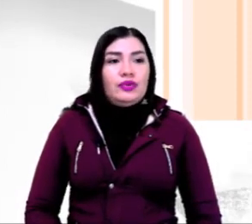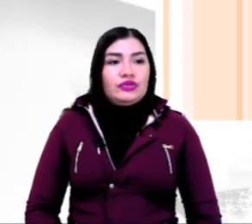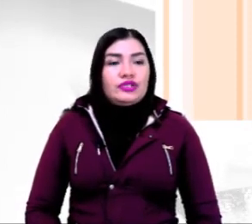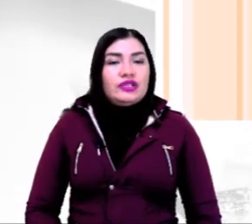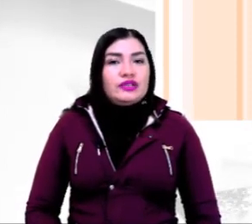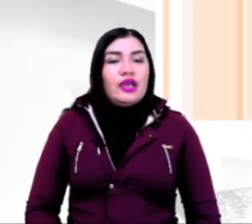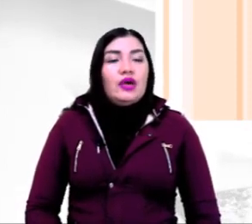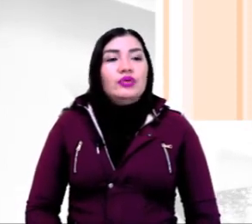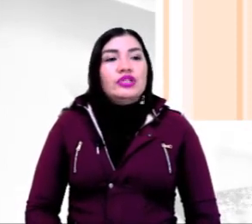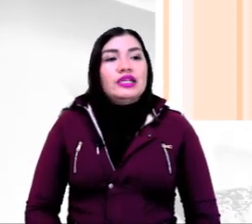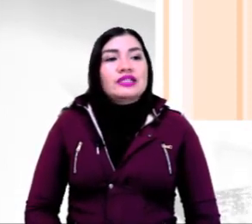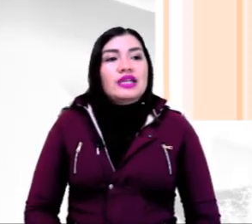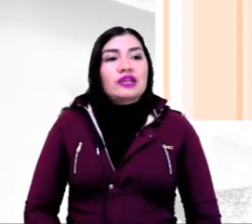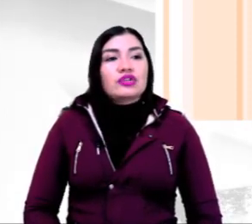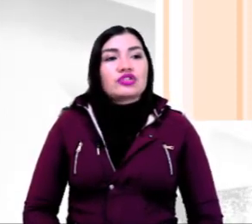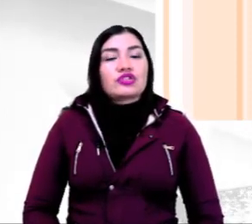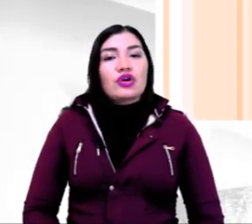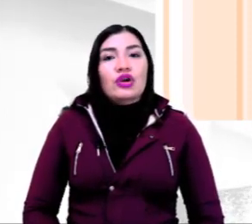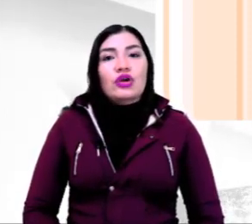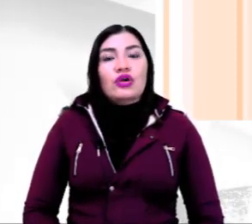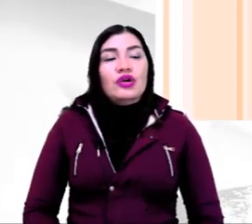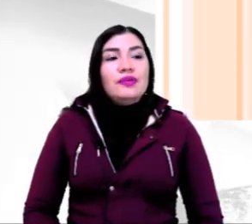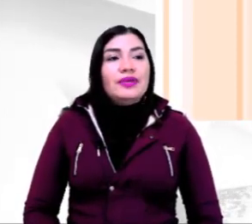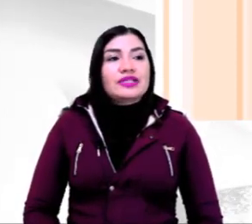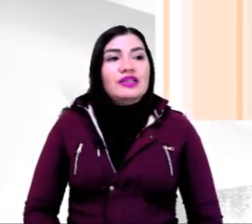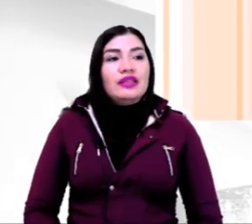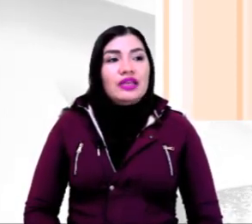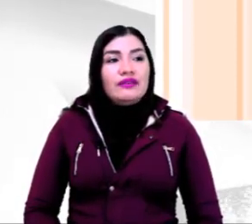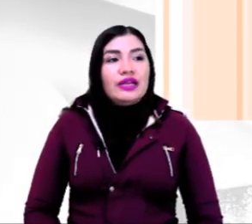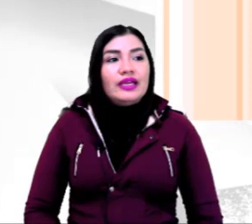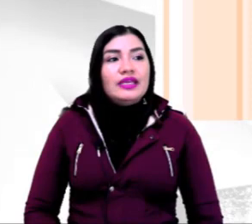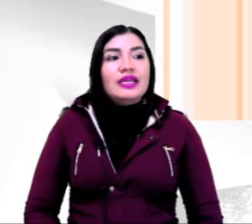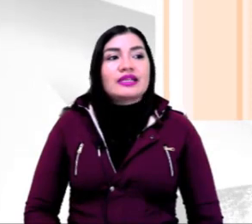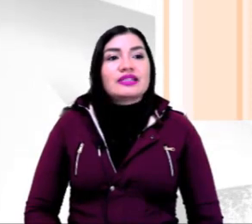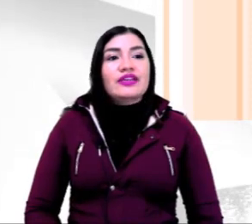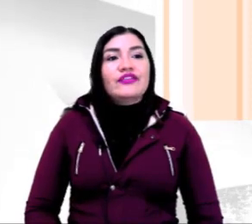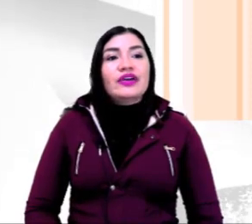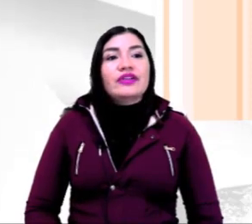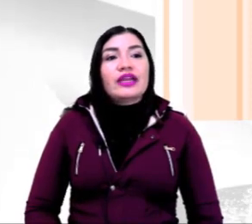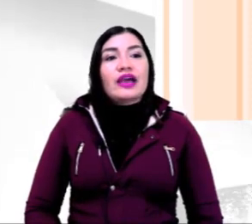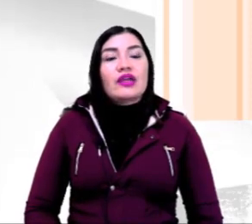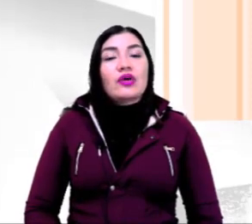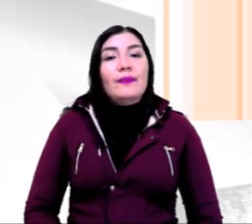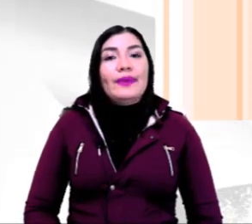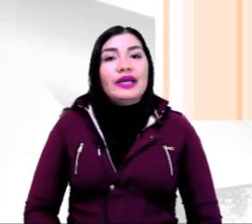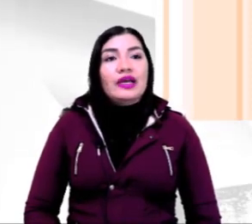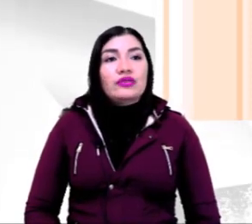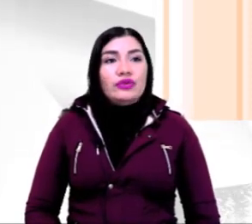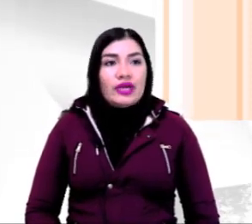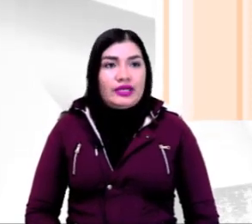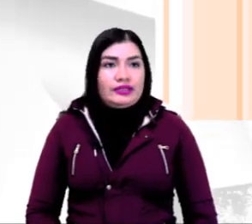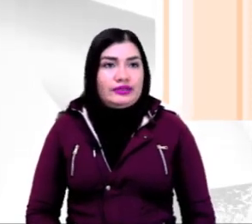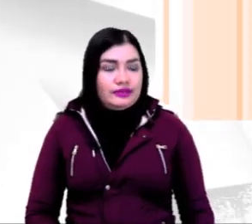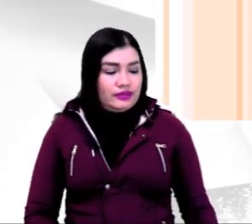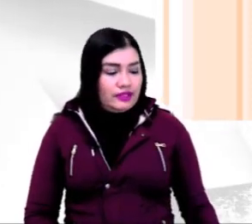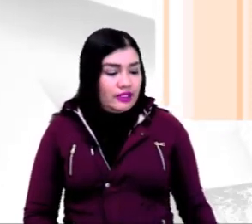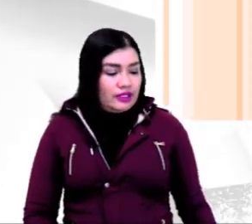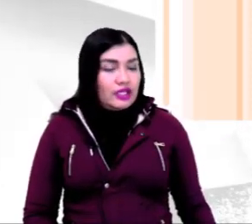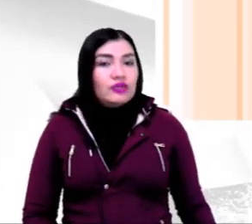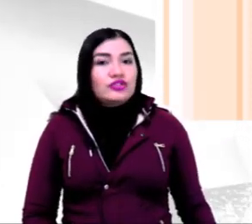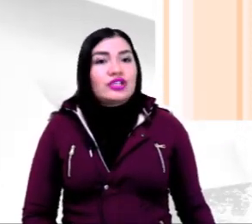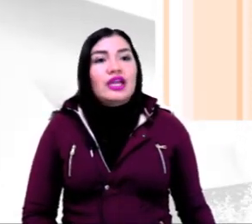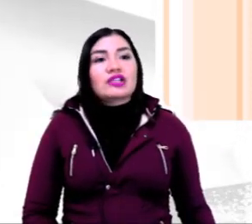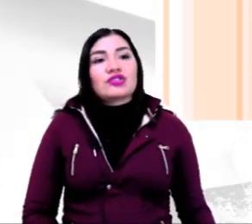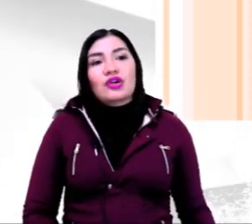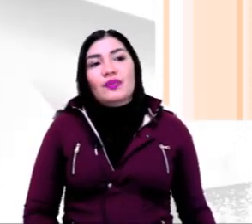de los bosques, utilizando solo lo imprescindible y que estén fabricados para durar,